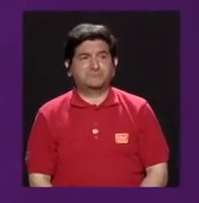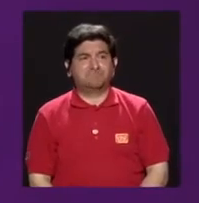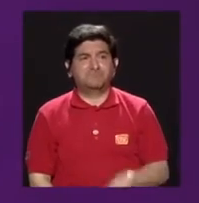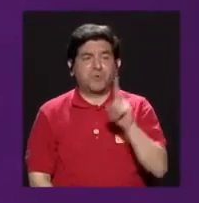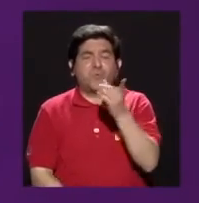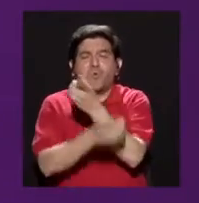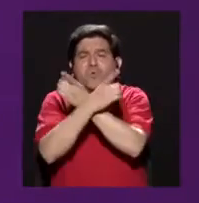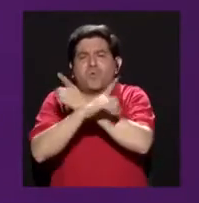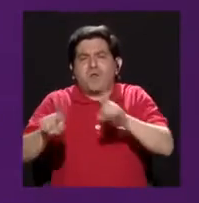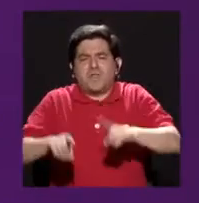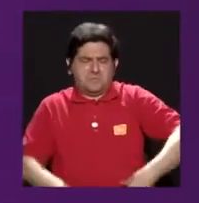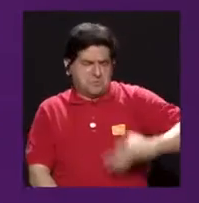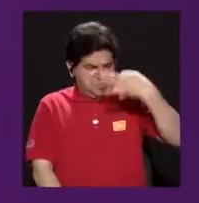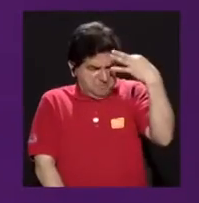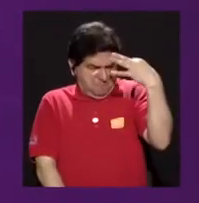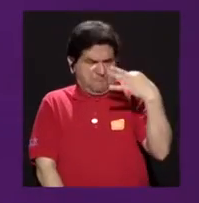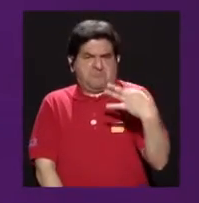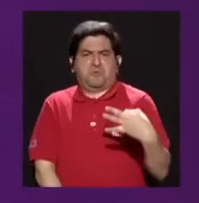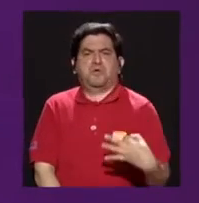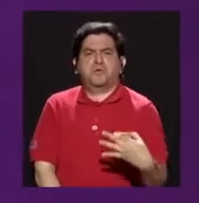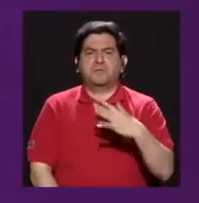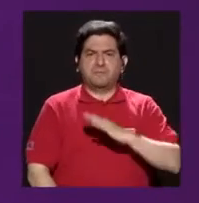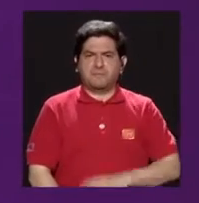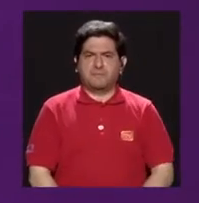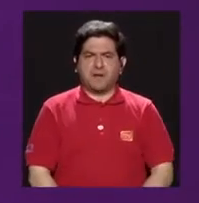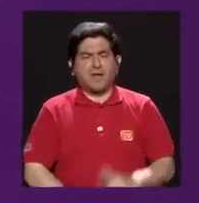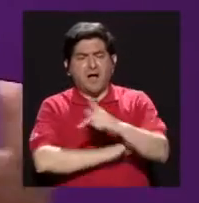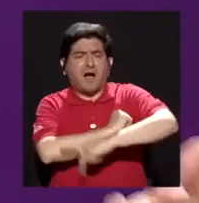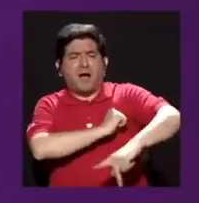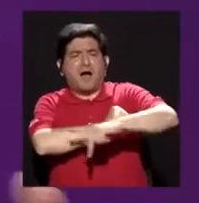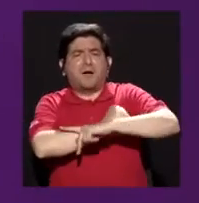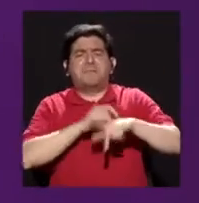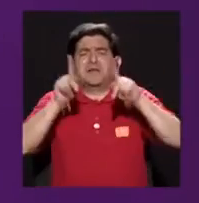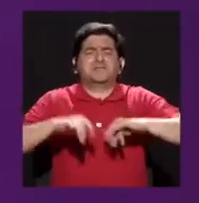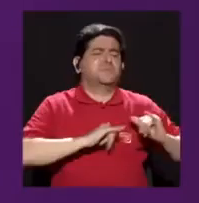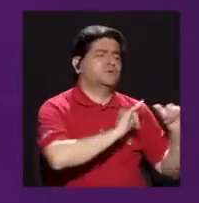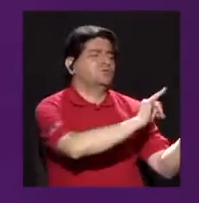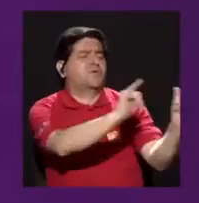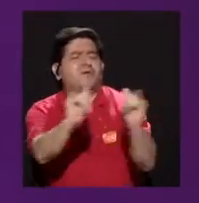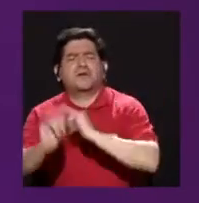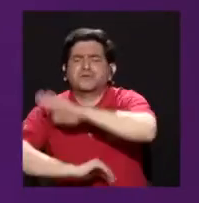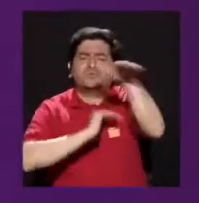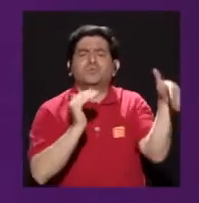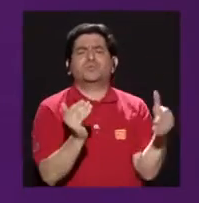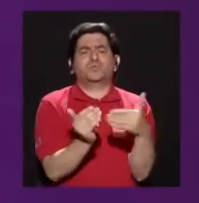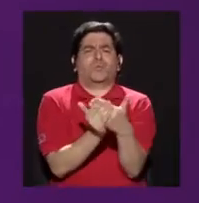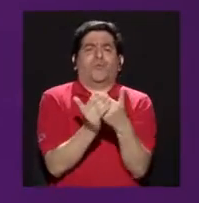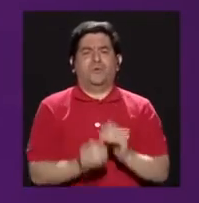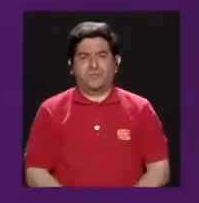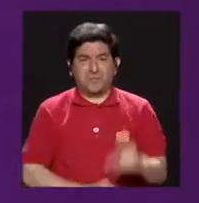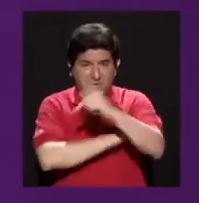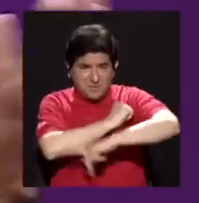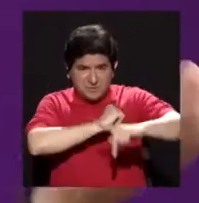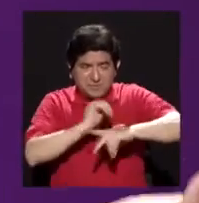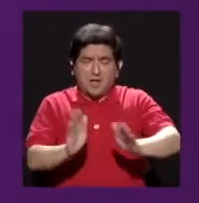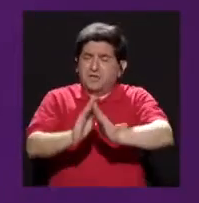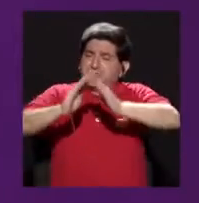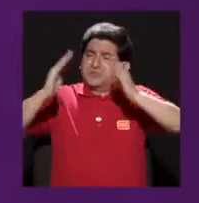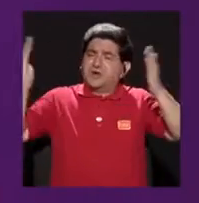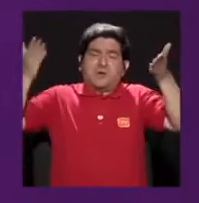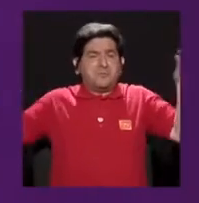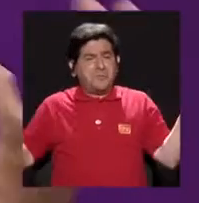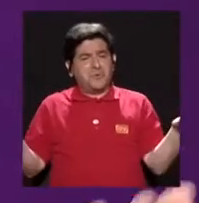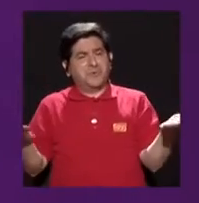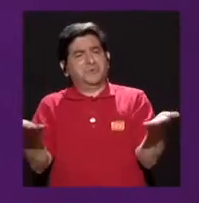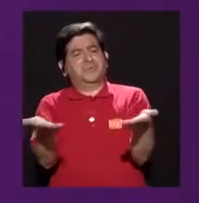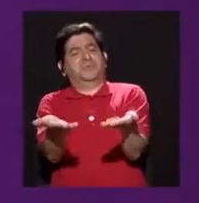una democracia muy consolidada, con que es el país de los igualiticos, que es el país donde le abrimos las puertas, digamos,